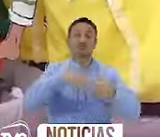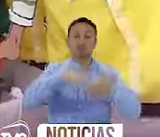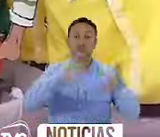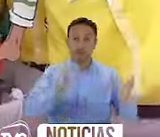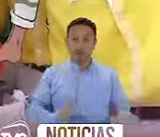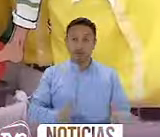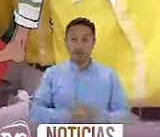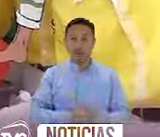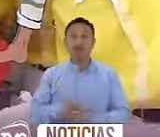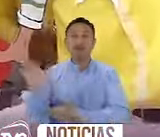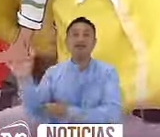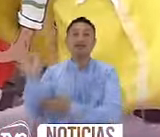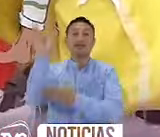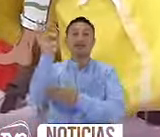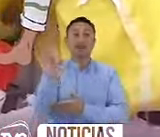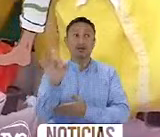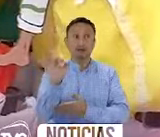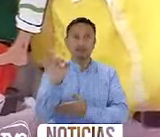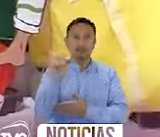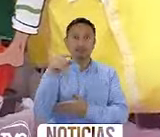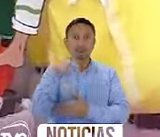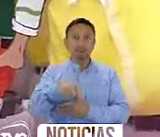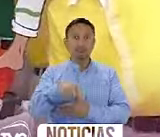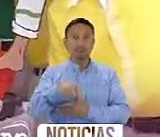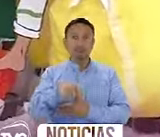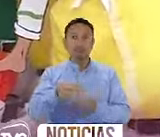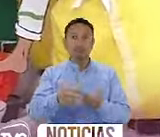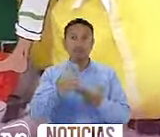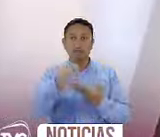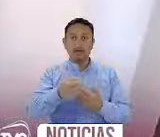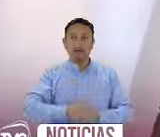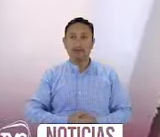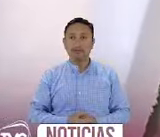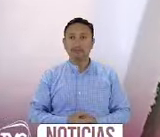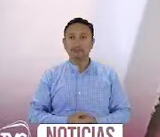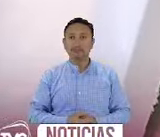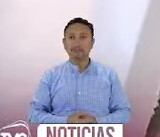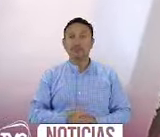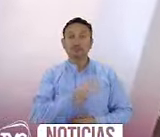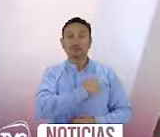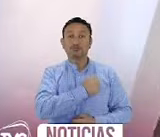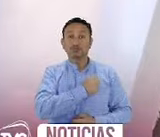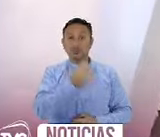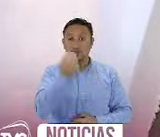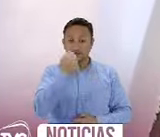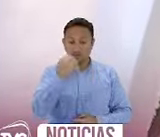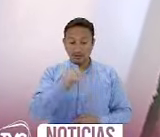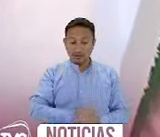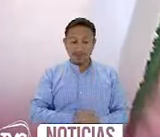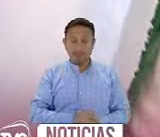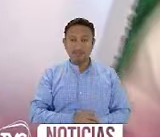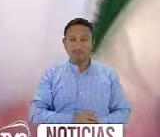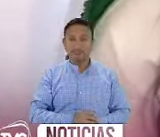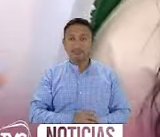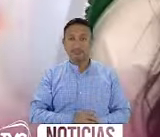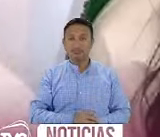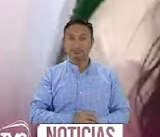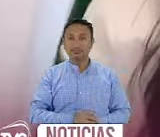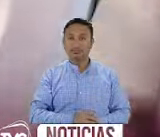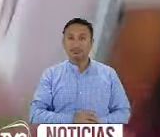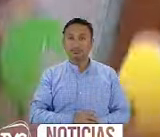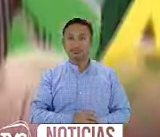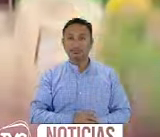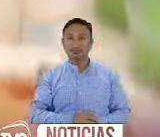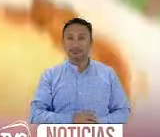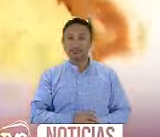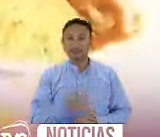representando con mucho orgullo a sus cantones. Tenemos nuestros platos típicos que son tradicionales en nuestro querido cantón, como pueden ver